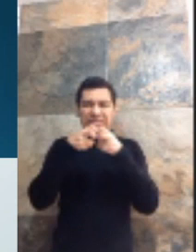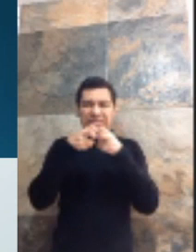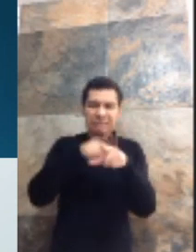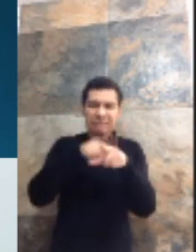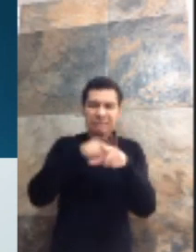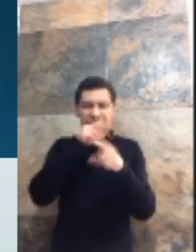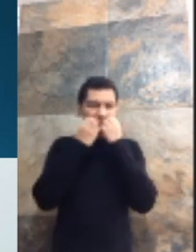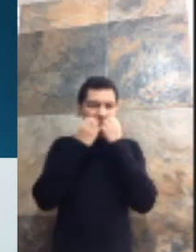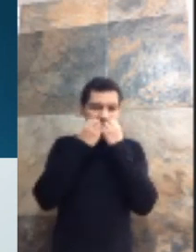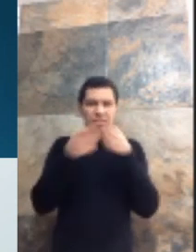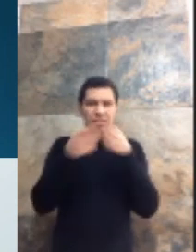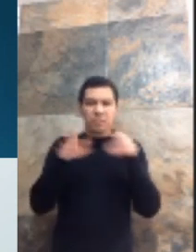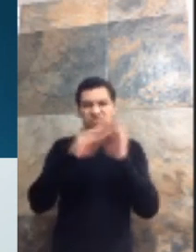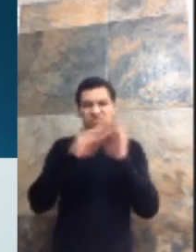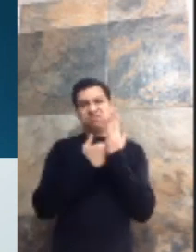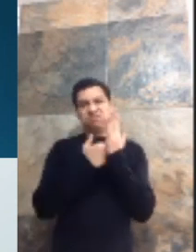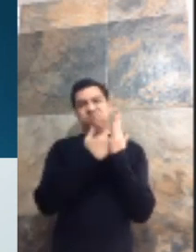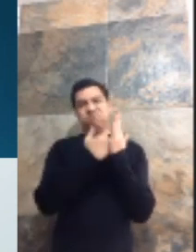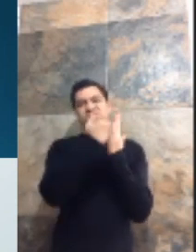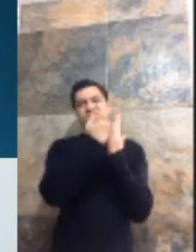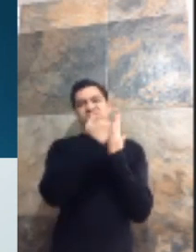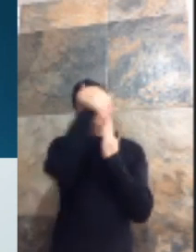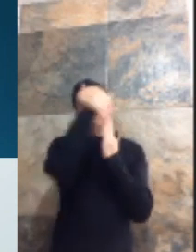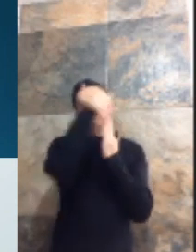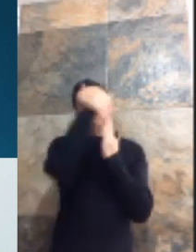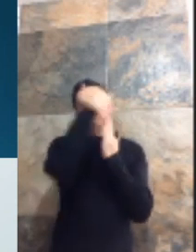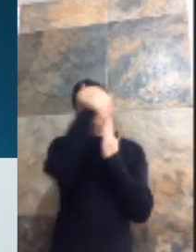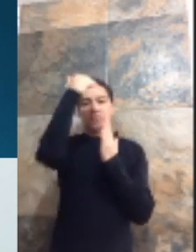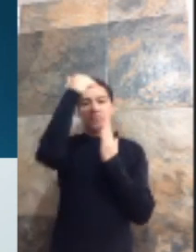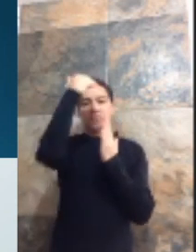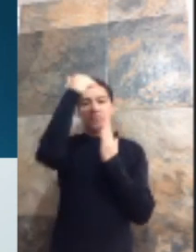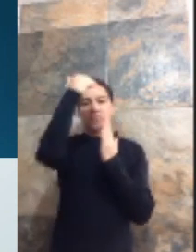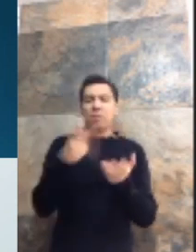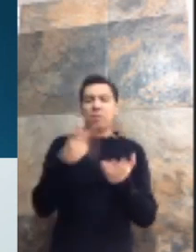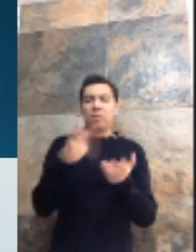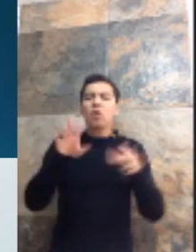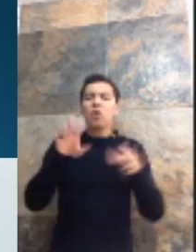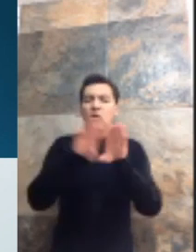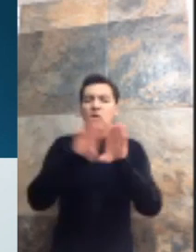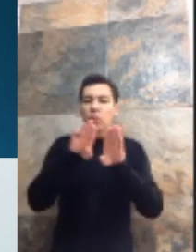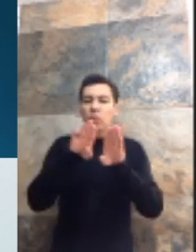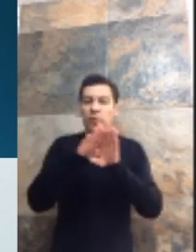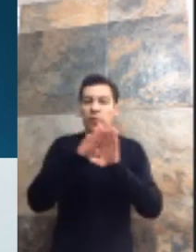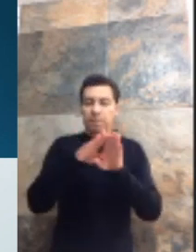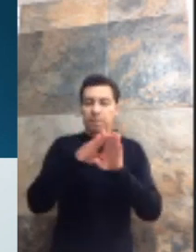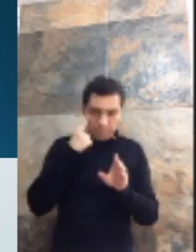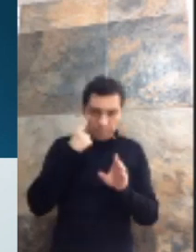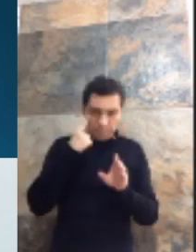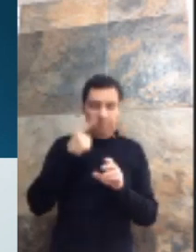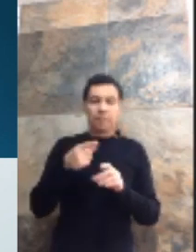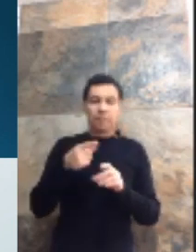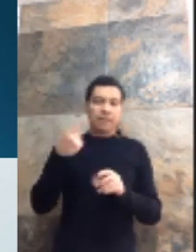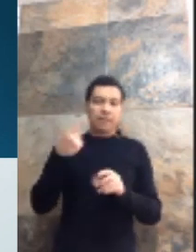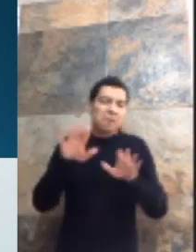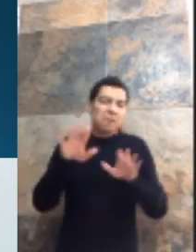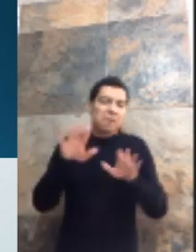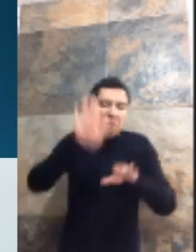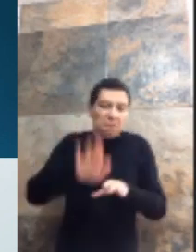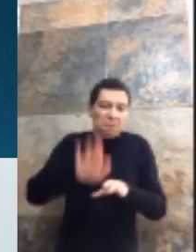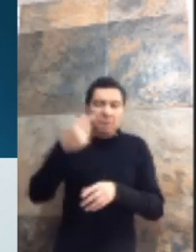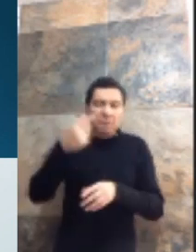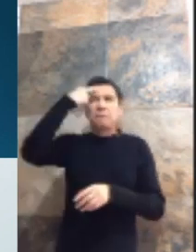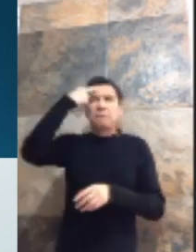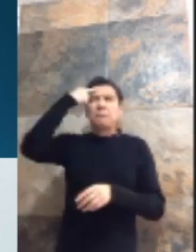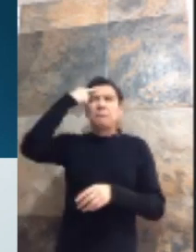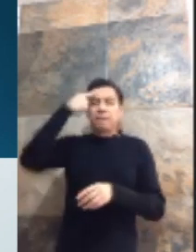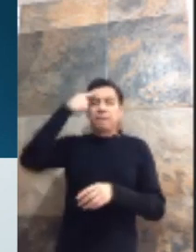le está pasando. Sí sabemos, por ejemplo, si tomamos la experiencia de los temblores de hace algunos años, que de las